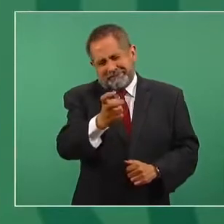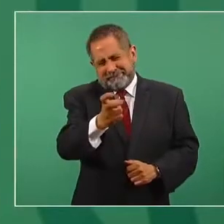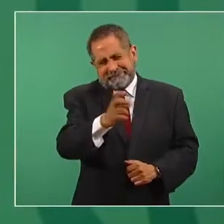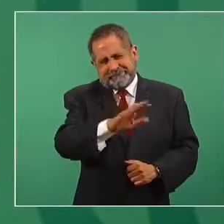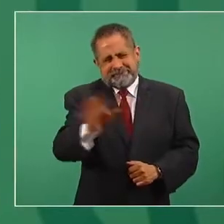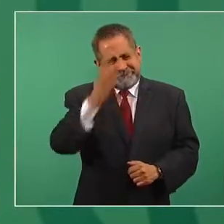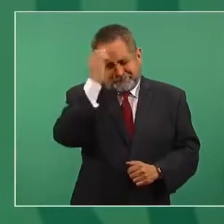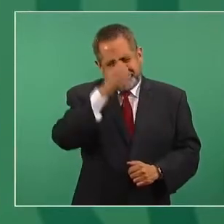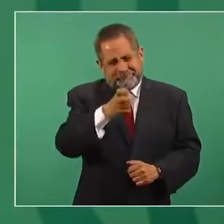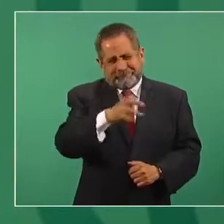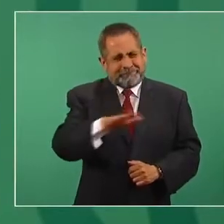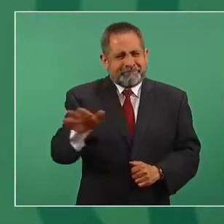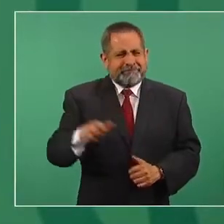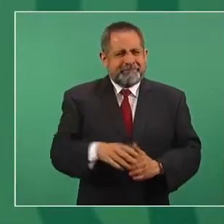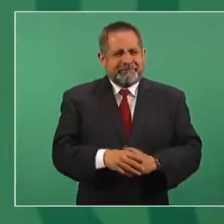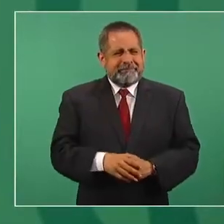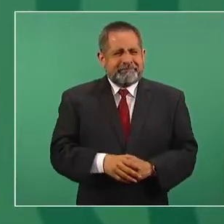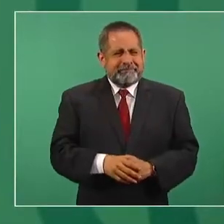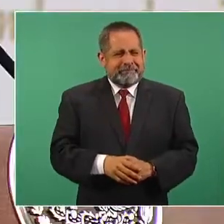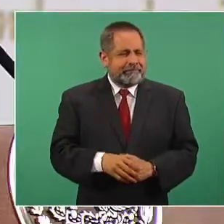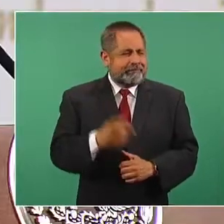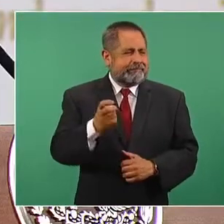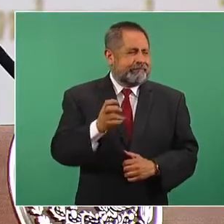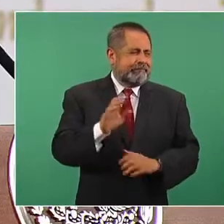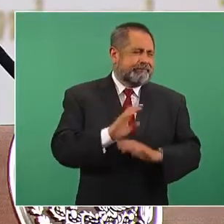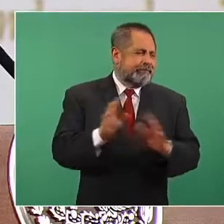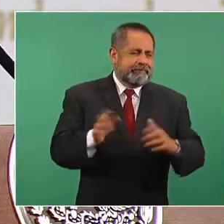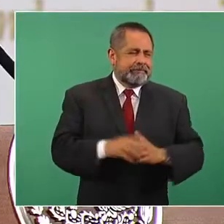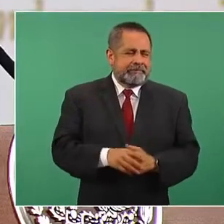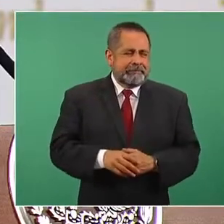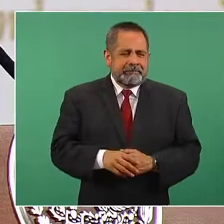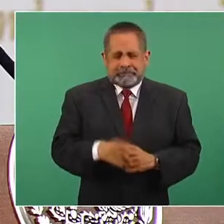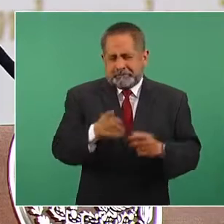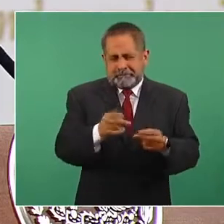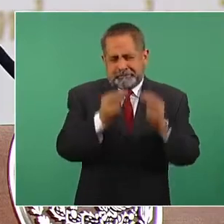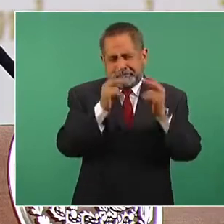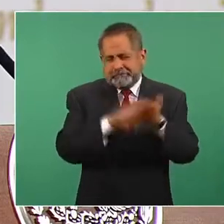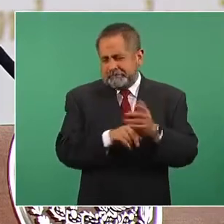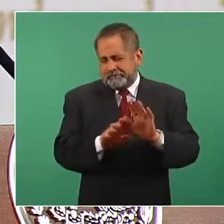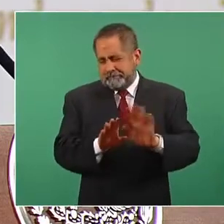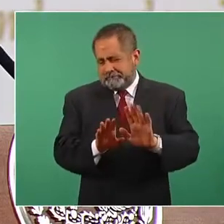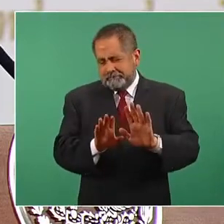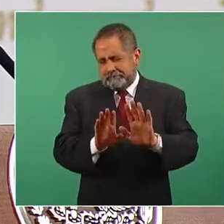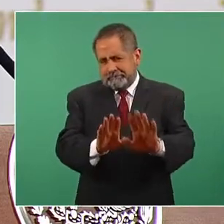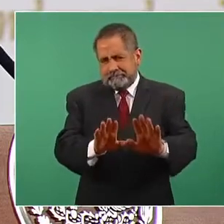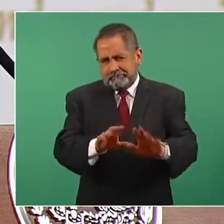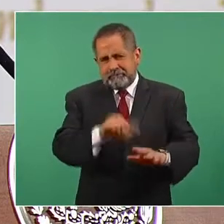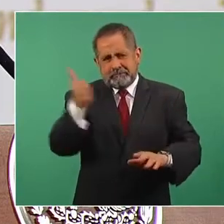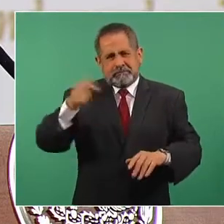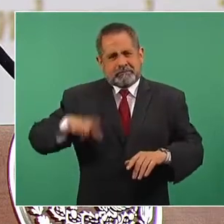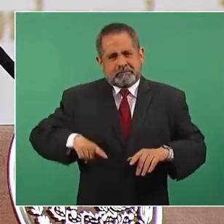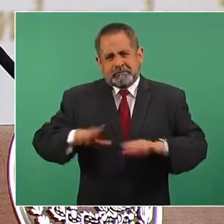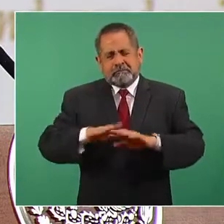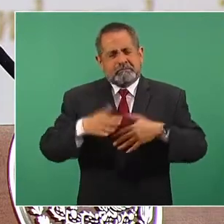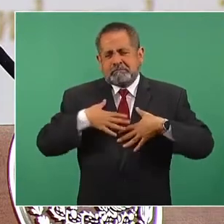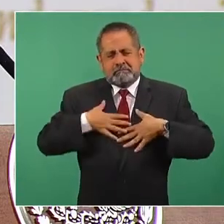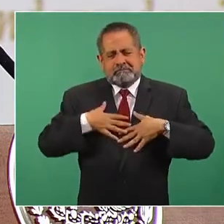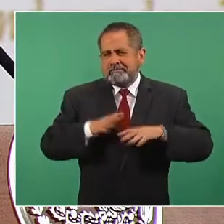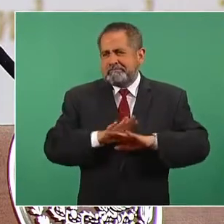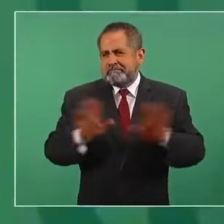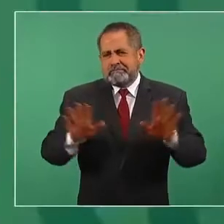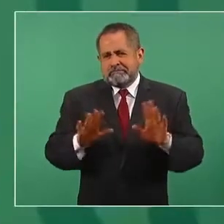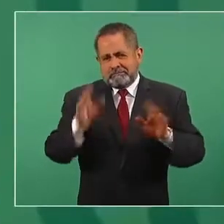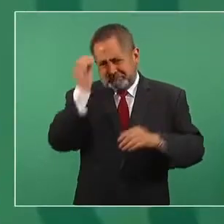No opino de eso, porque de eso es un asunto que tiene que ver con otro gobierno. Nosotros en su